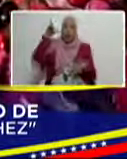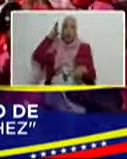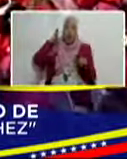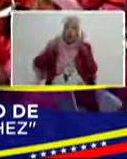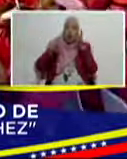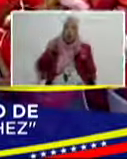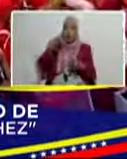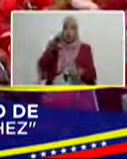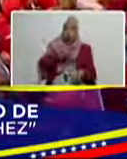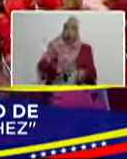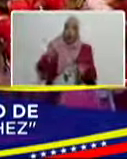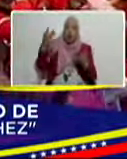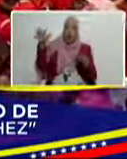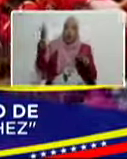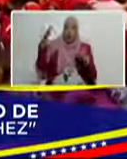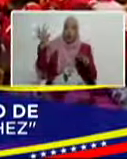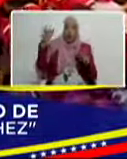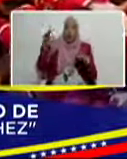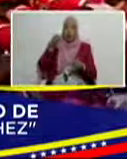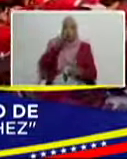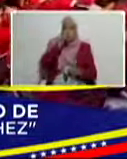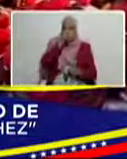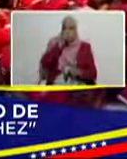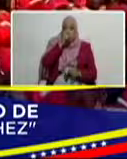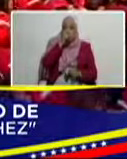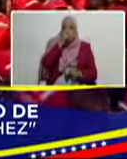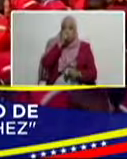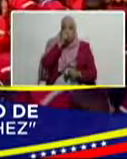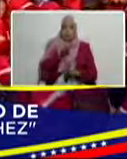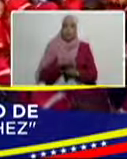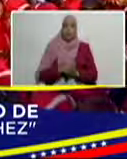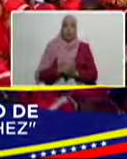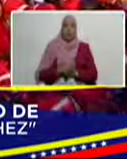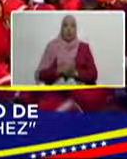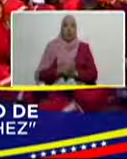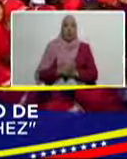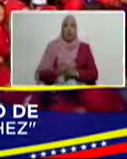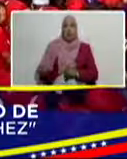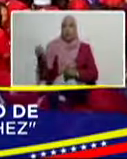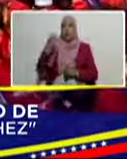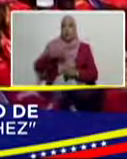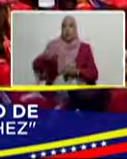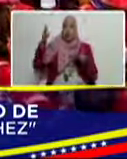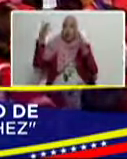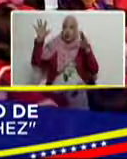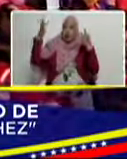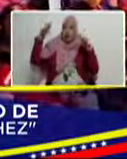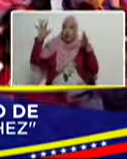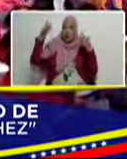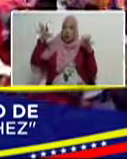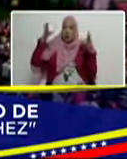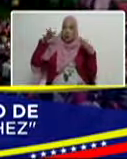Están alborotadas, vale. ¡El alboroto mayor!